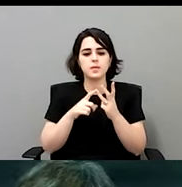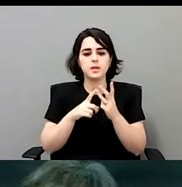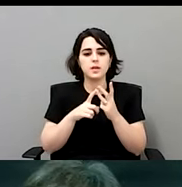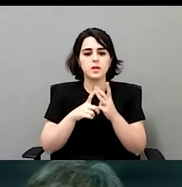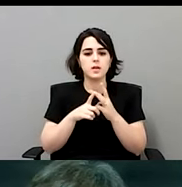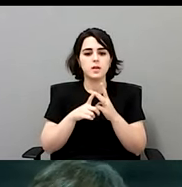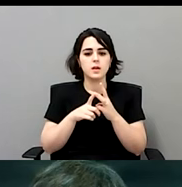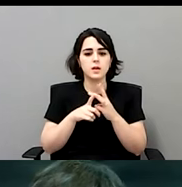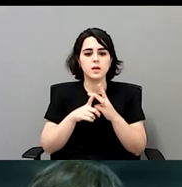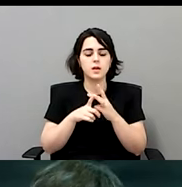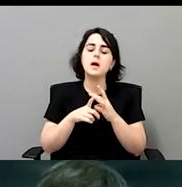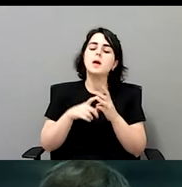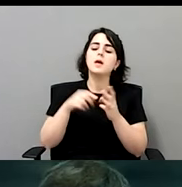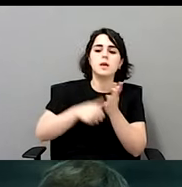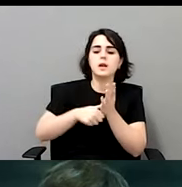asistencia personal,